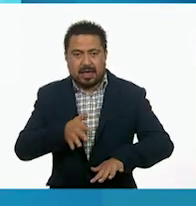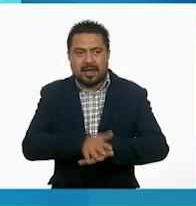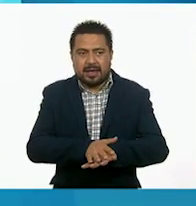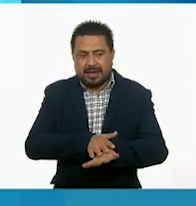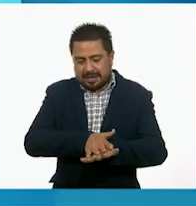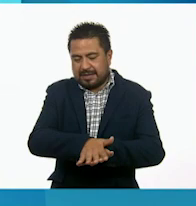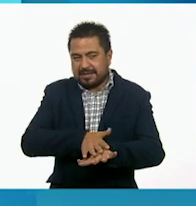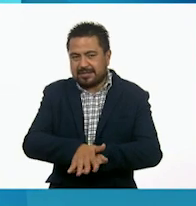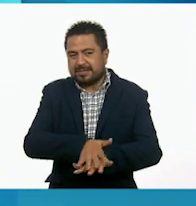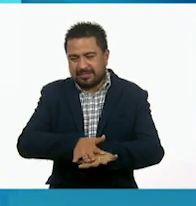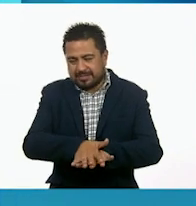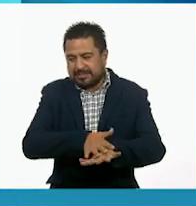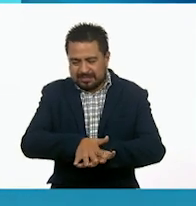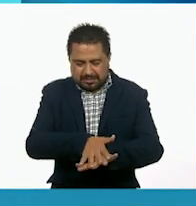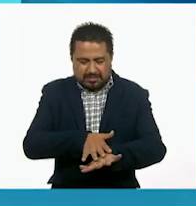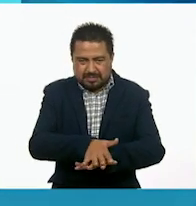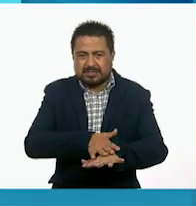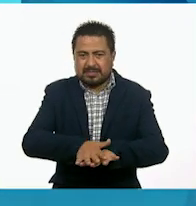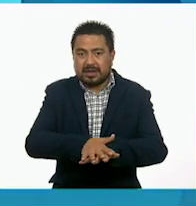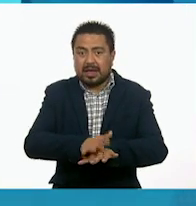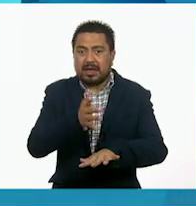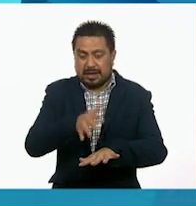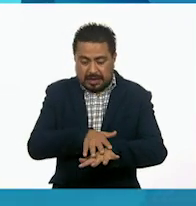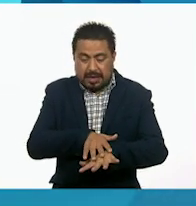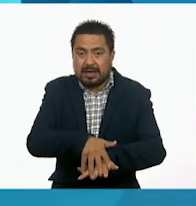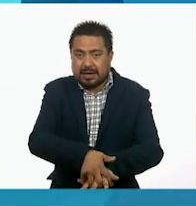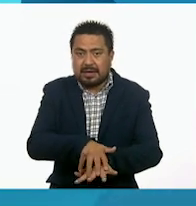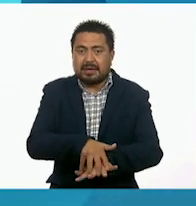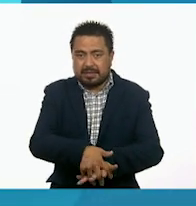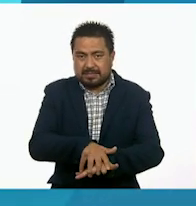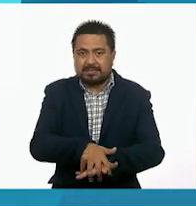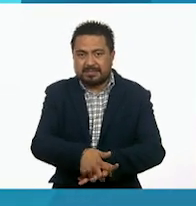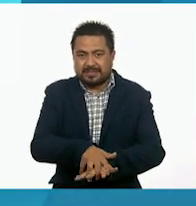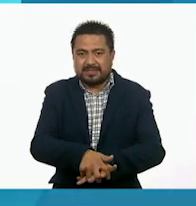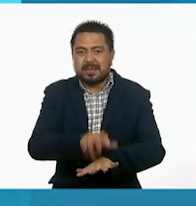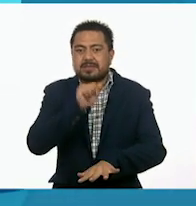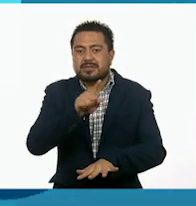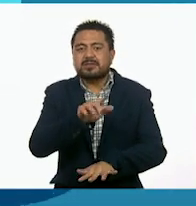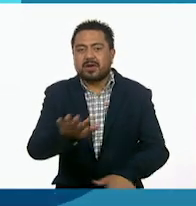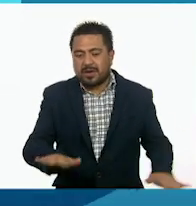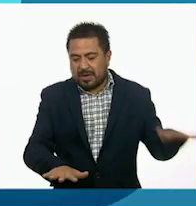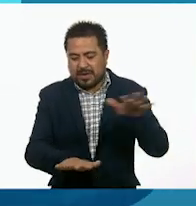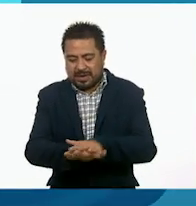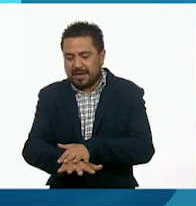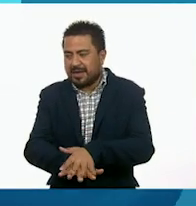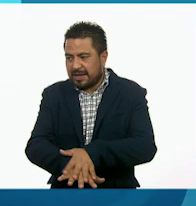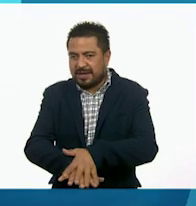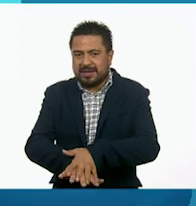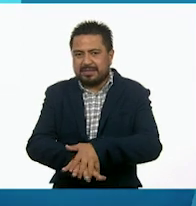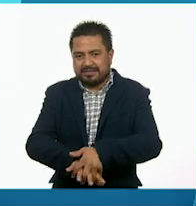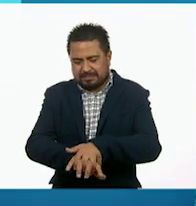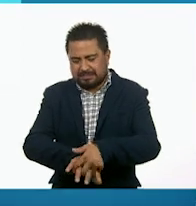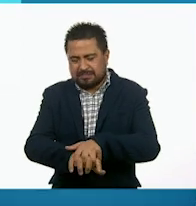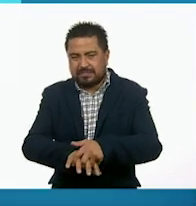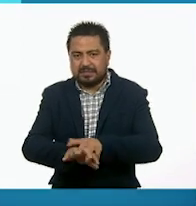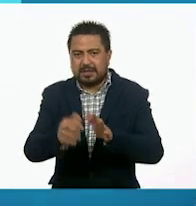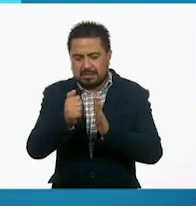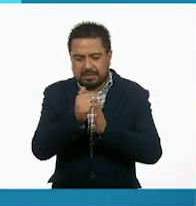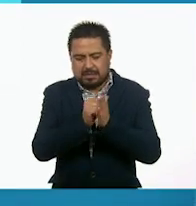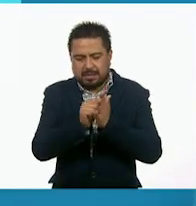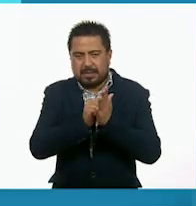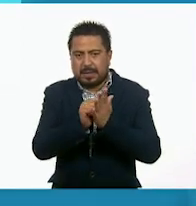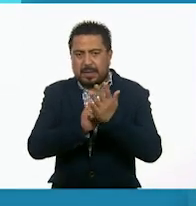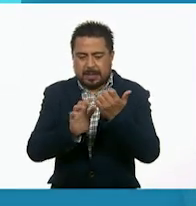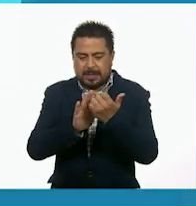la palma de una de tus manos contra el dorso de la otra, entrelazando los dedos. Repite lo mismo con la otra mano. Frota los